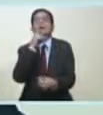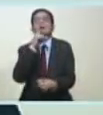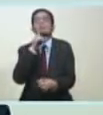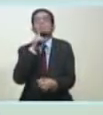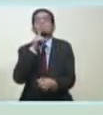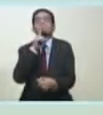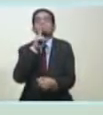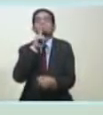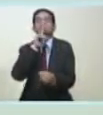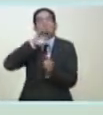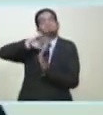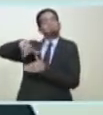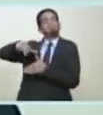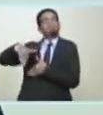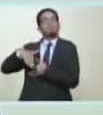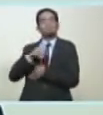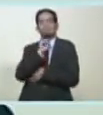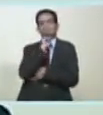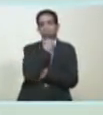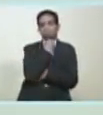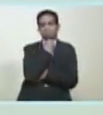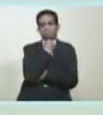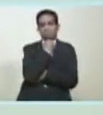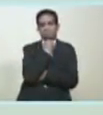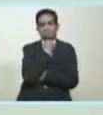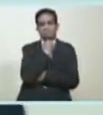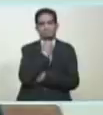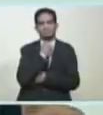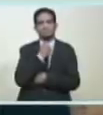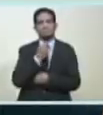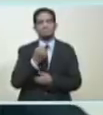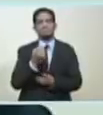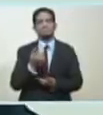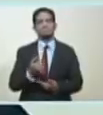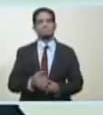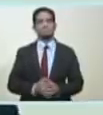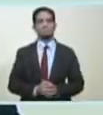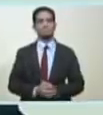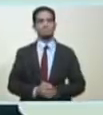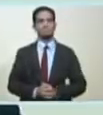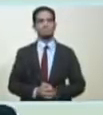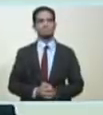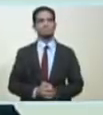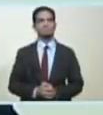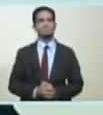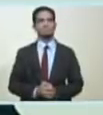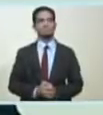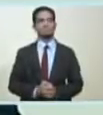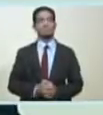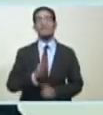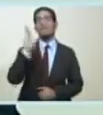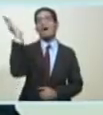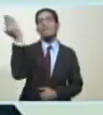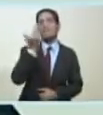creer que podía tapar con un hueco lo que no quería ver, la derrota,